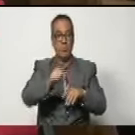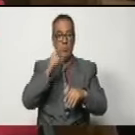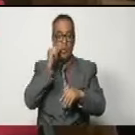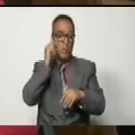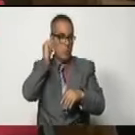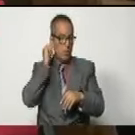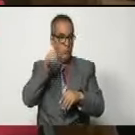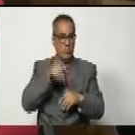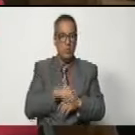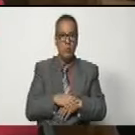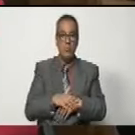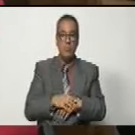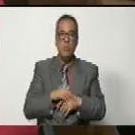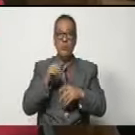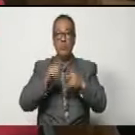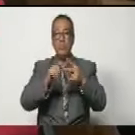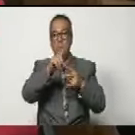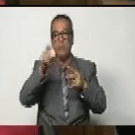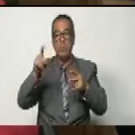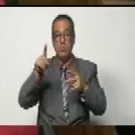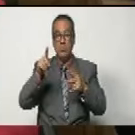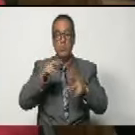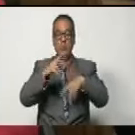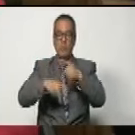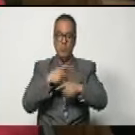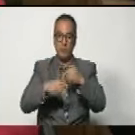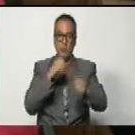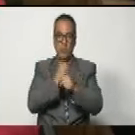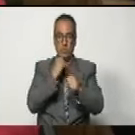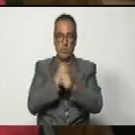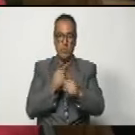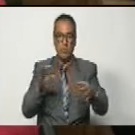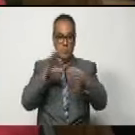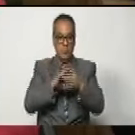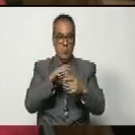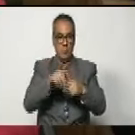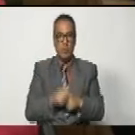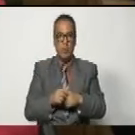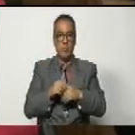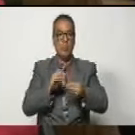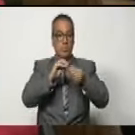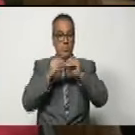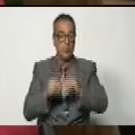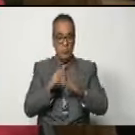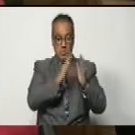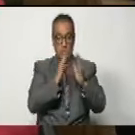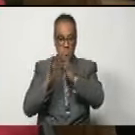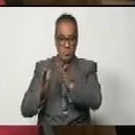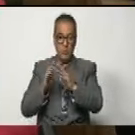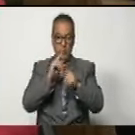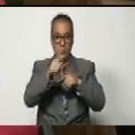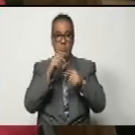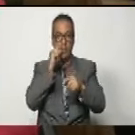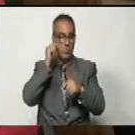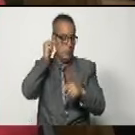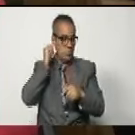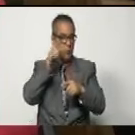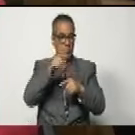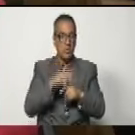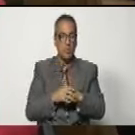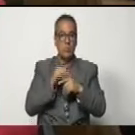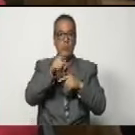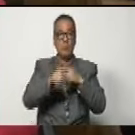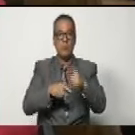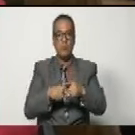y ciudadanos. 11. Modo de producción de trabajo asociado. Es el modo de organización de las trabajadoras y los